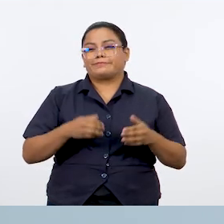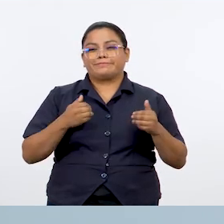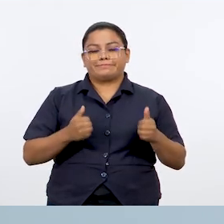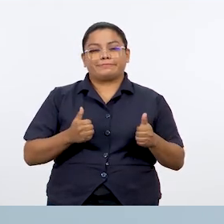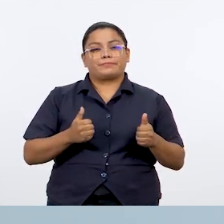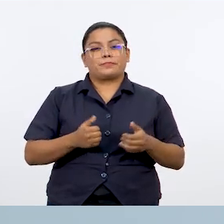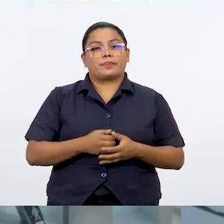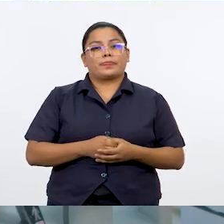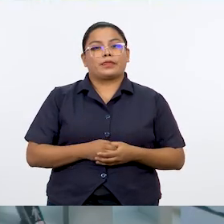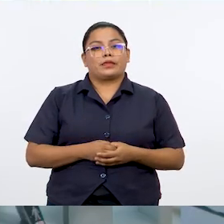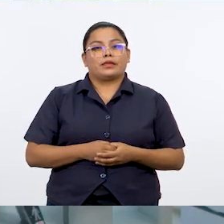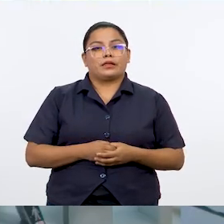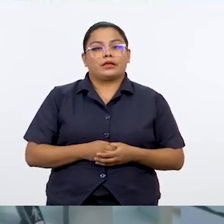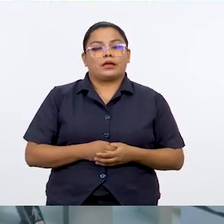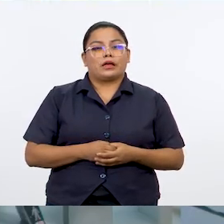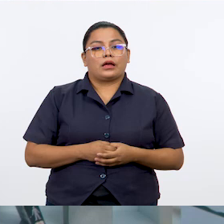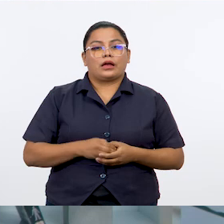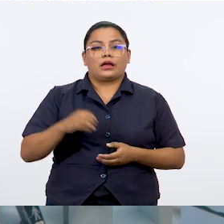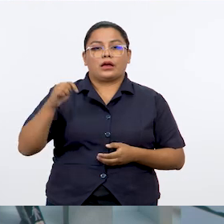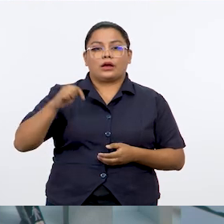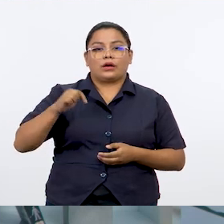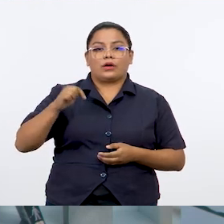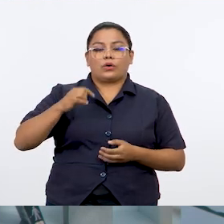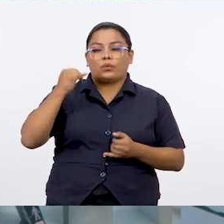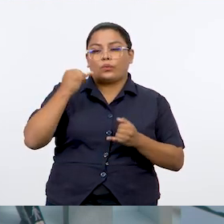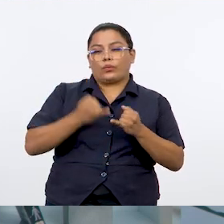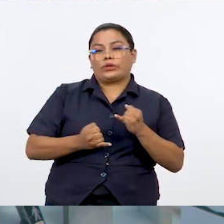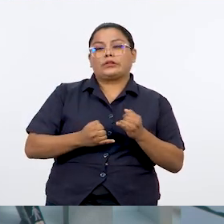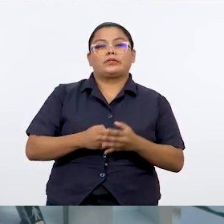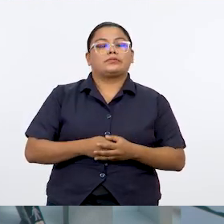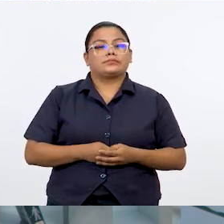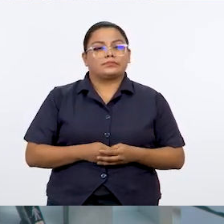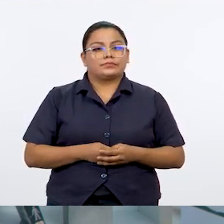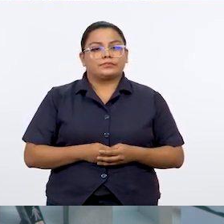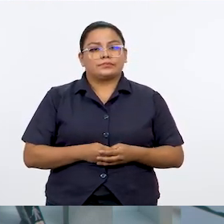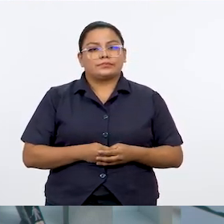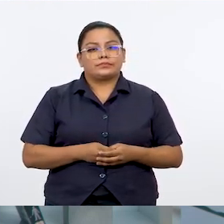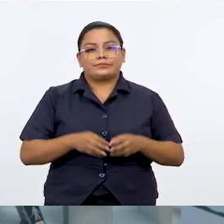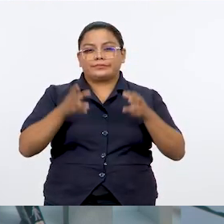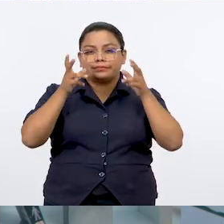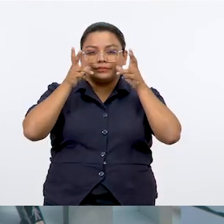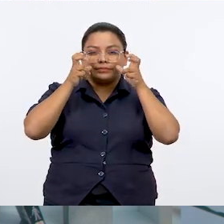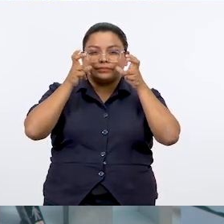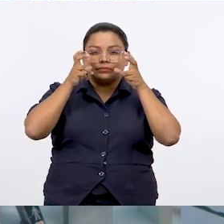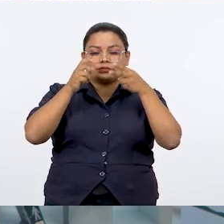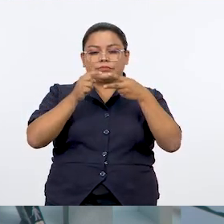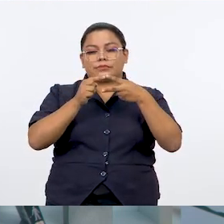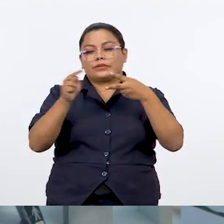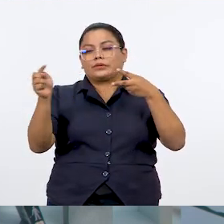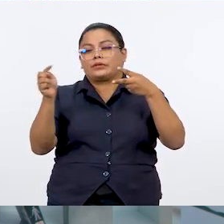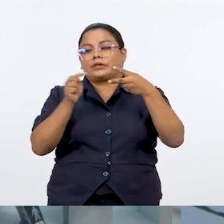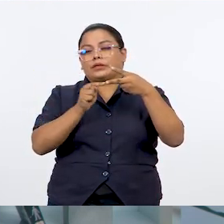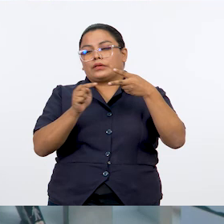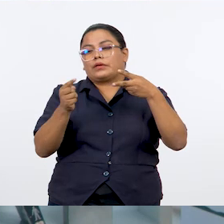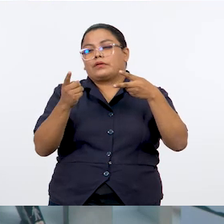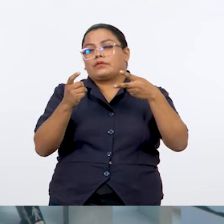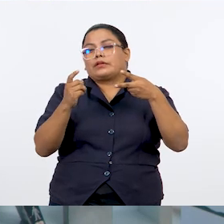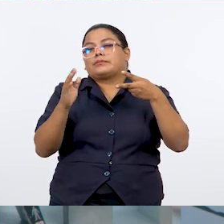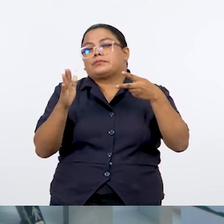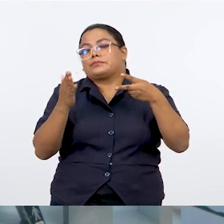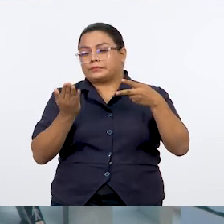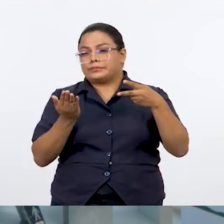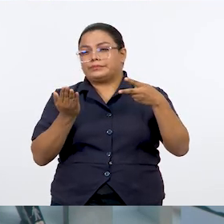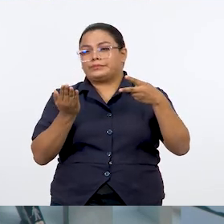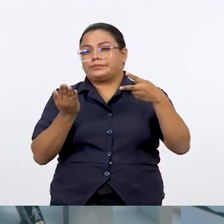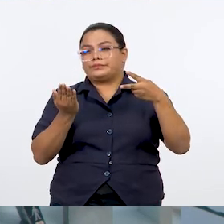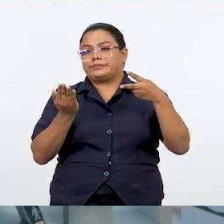Bien, pasemos entonces al último caso, que observan que hace falta ahora en nuestra gráfica